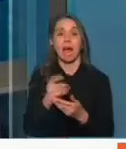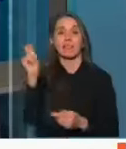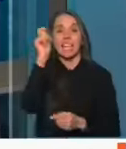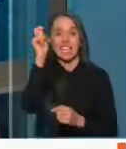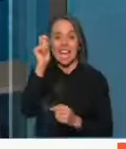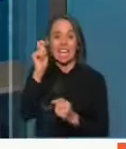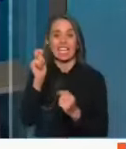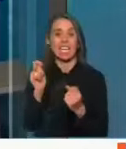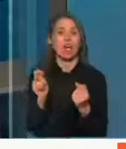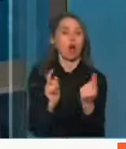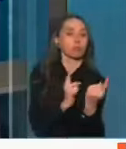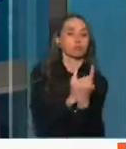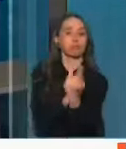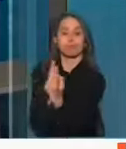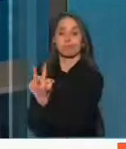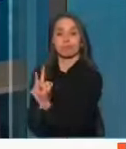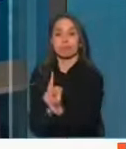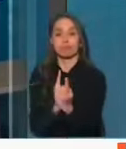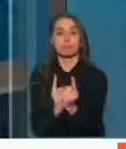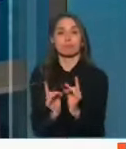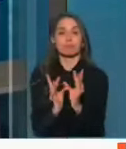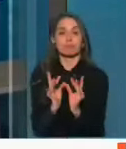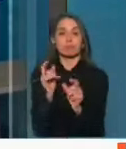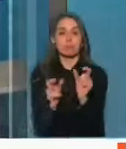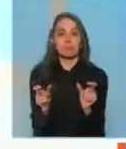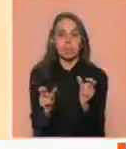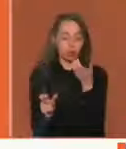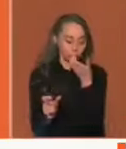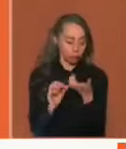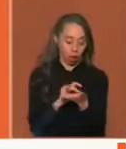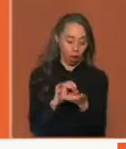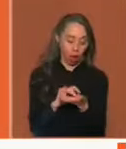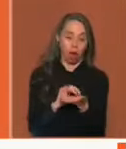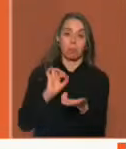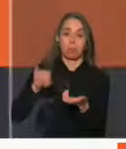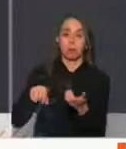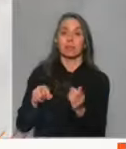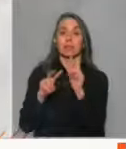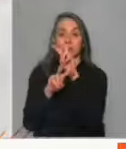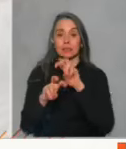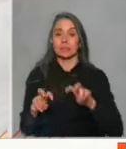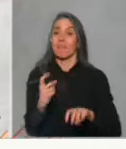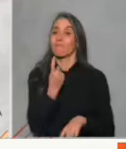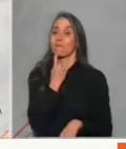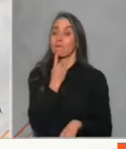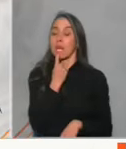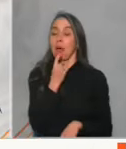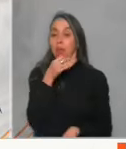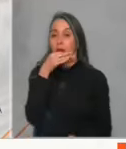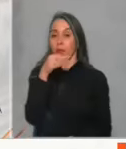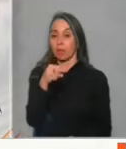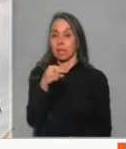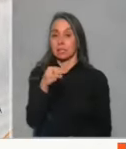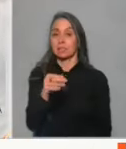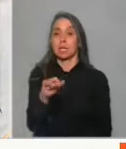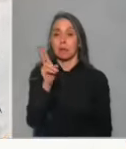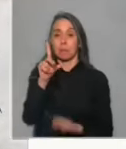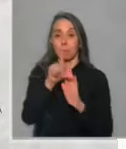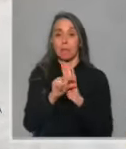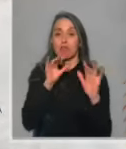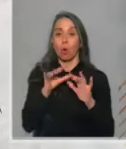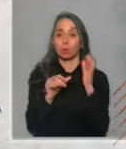recreos, que también de repente yo creo que deben estar con el celular. Un estudio finlandés señala que restringir los